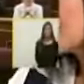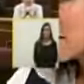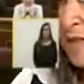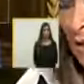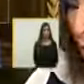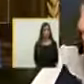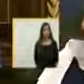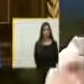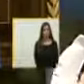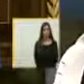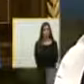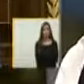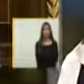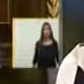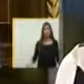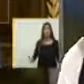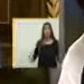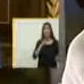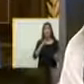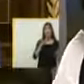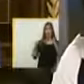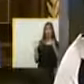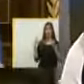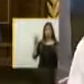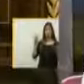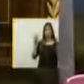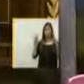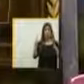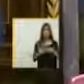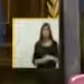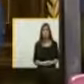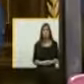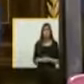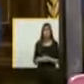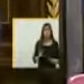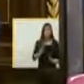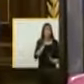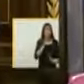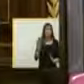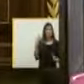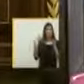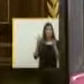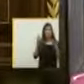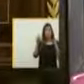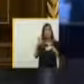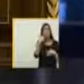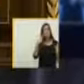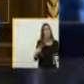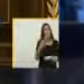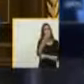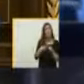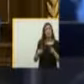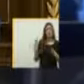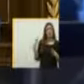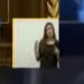Bueno, no sé si Roberto cree que es inteligente esa apelación a la pinza que ha estado presente todos estos días, esa coincidencia en el voto de una parte y la otra del hemiciclo. Sí, no, yo